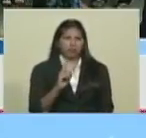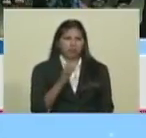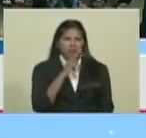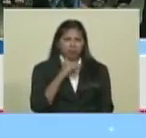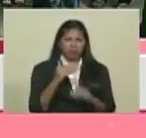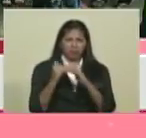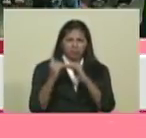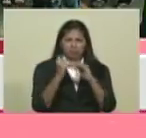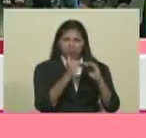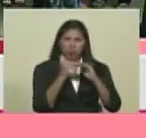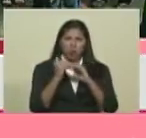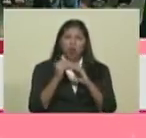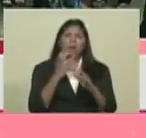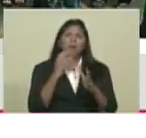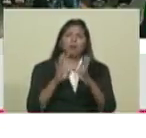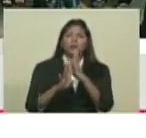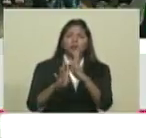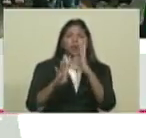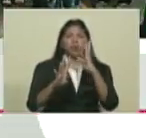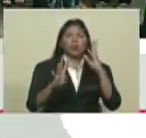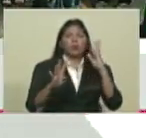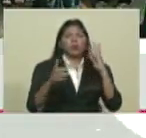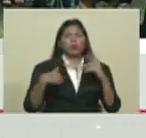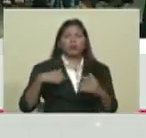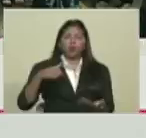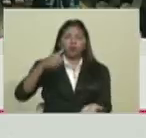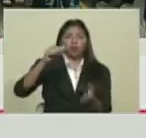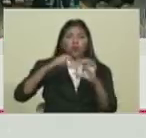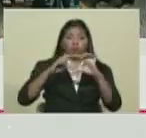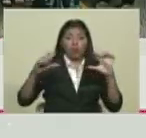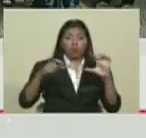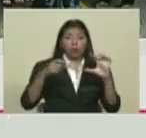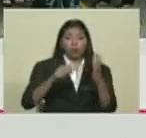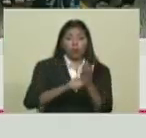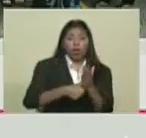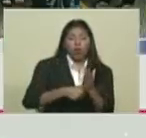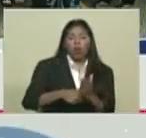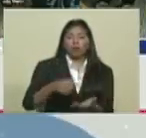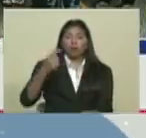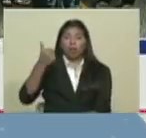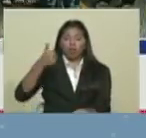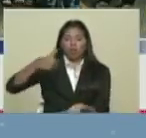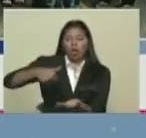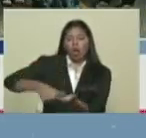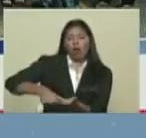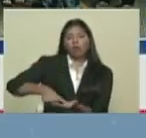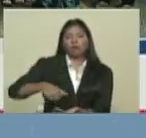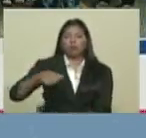cola ahí, saco mi cédula, pongo mi dedo y voto, soy